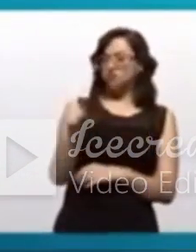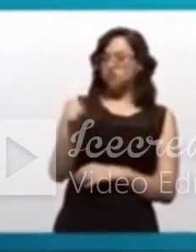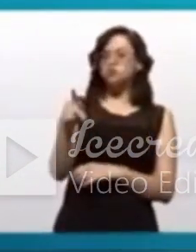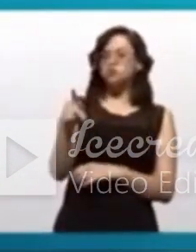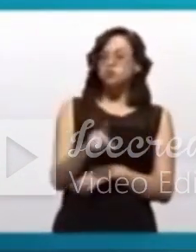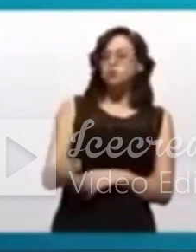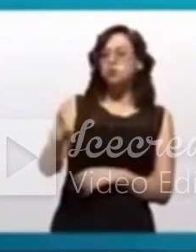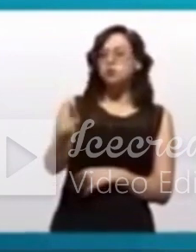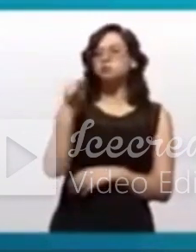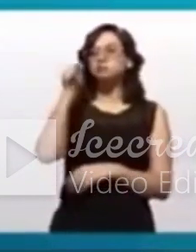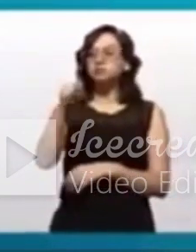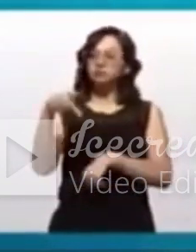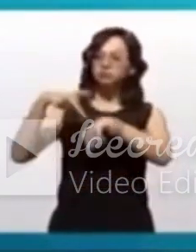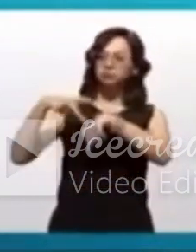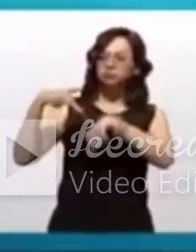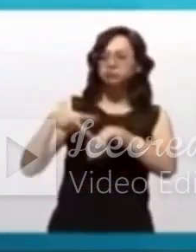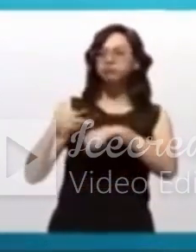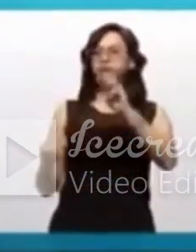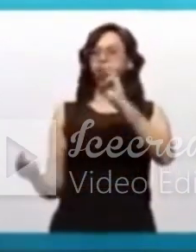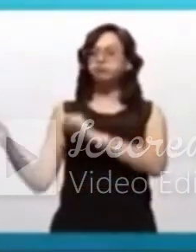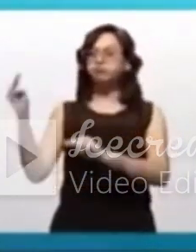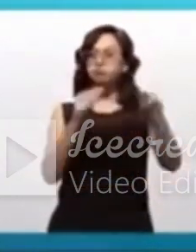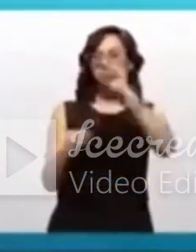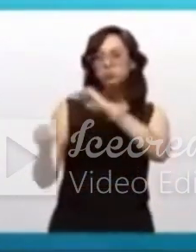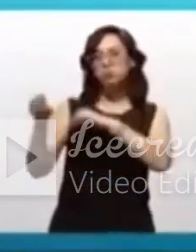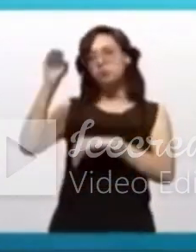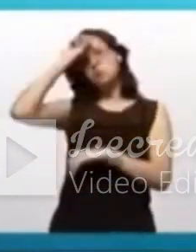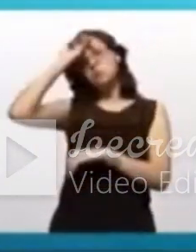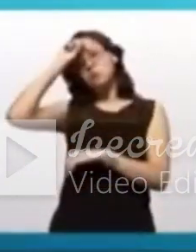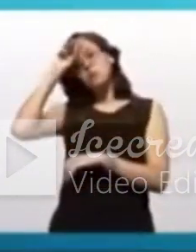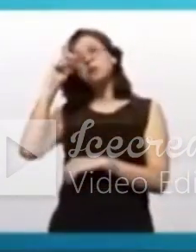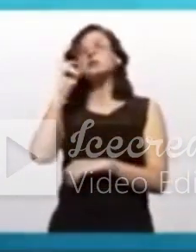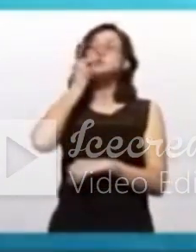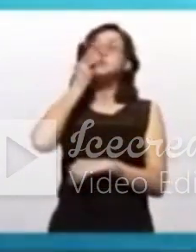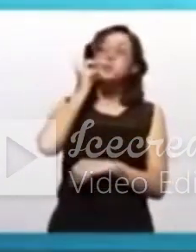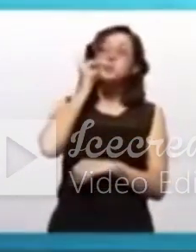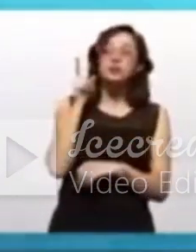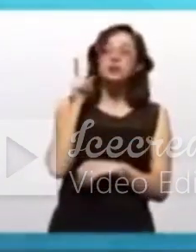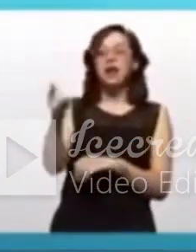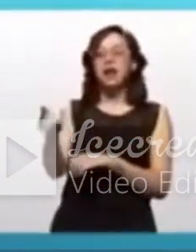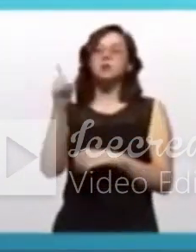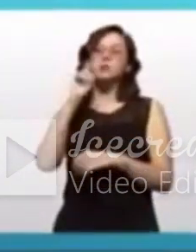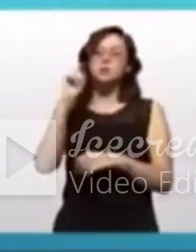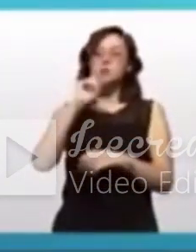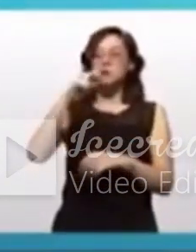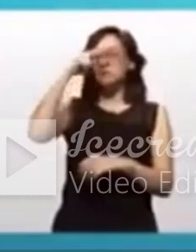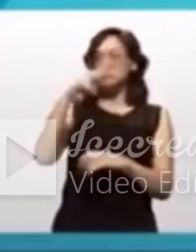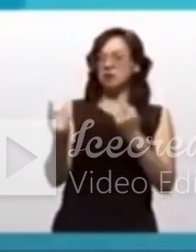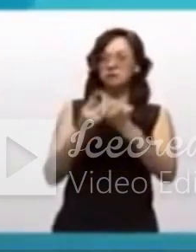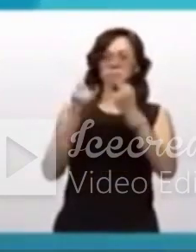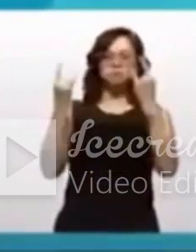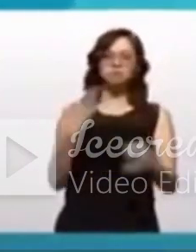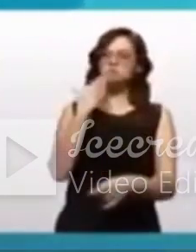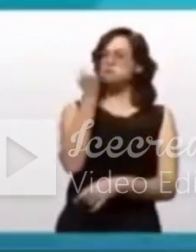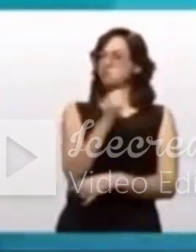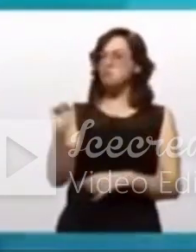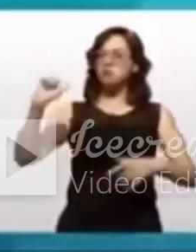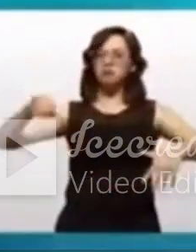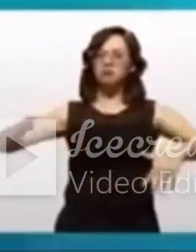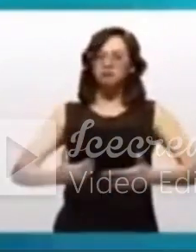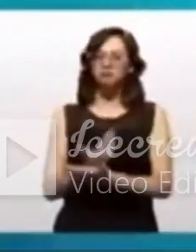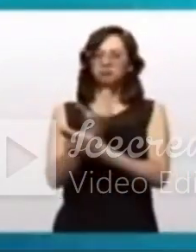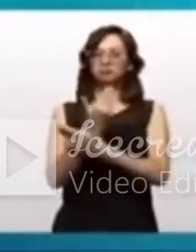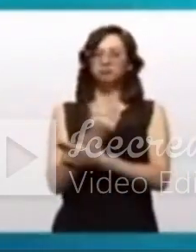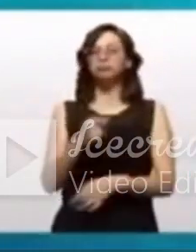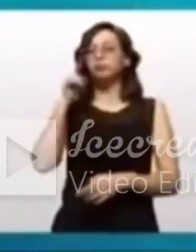territorio de cantera, minero y mezcalero, donde nació una de las mejores cuentistas mexicanas. De niña, tu primer acercamiento al